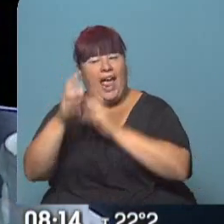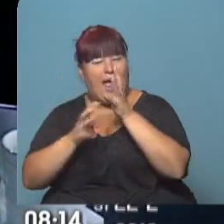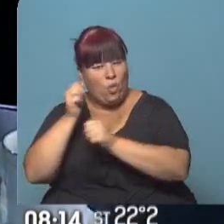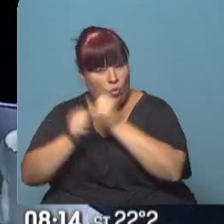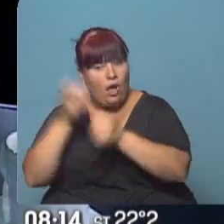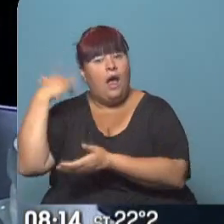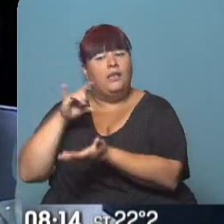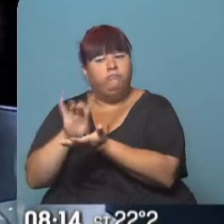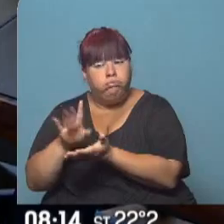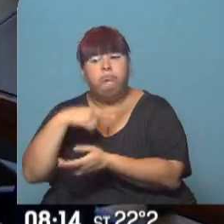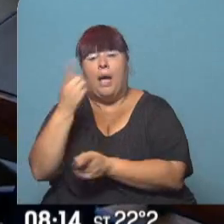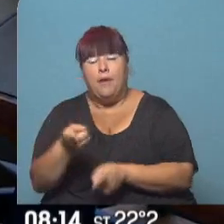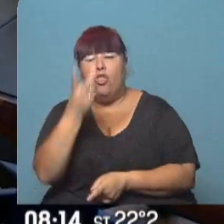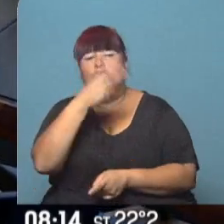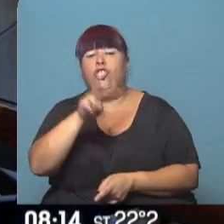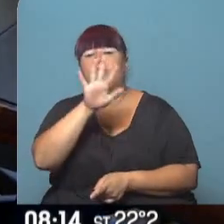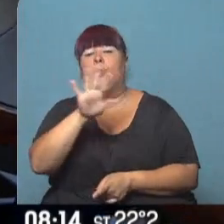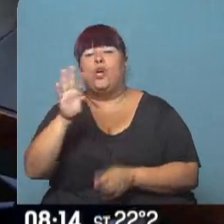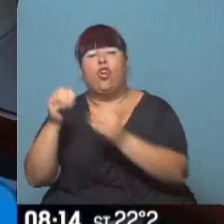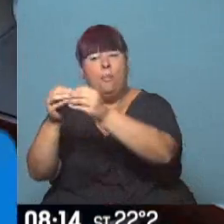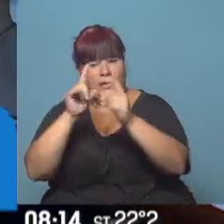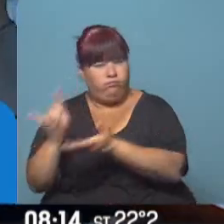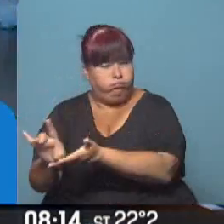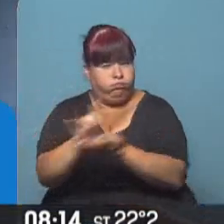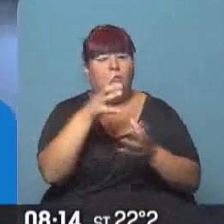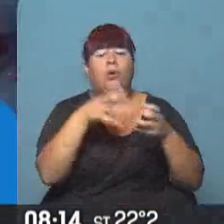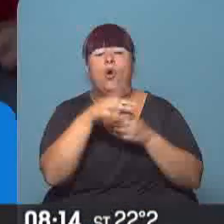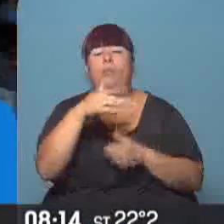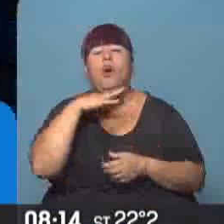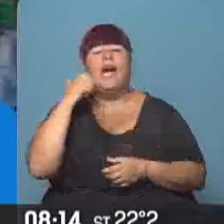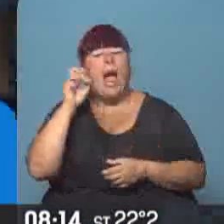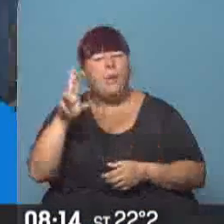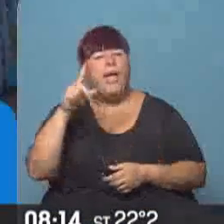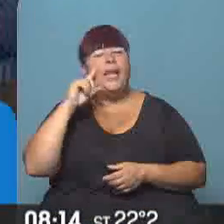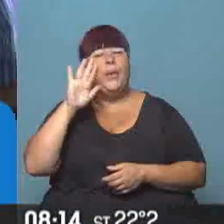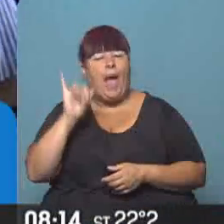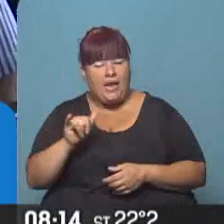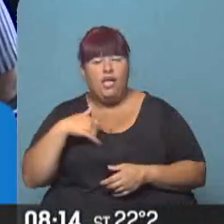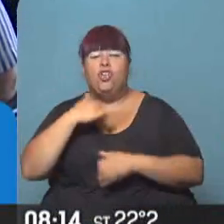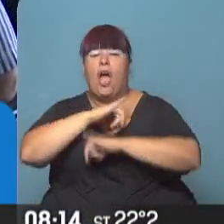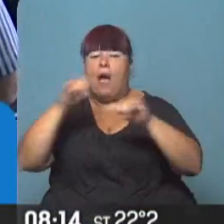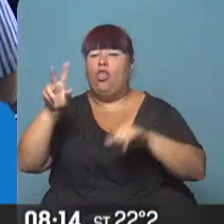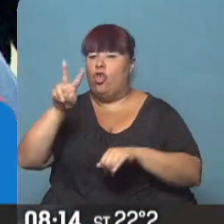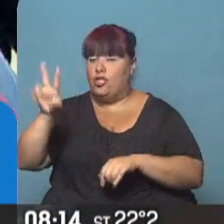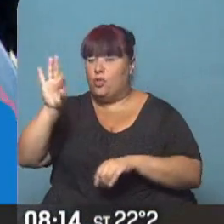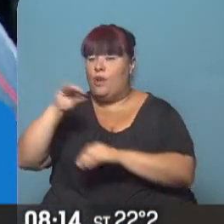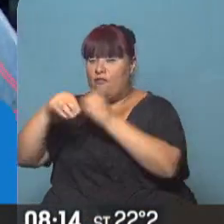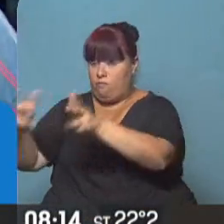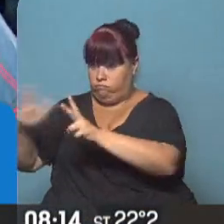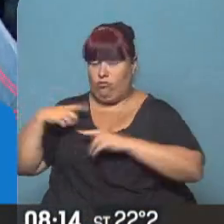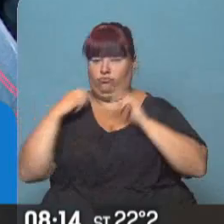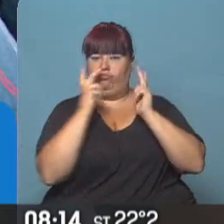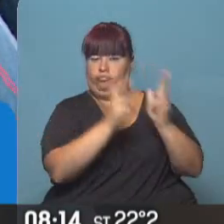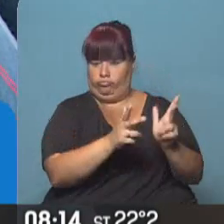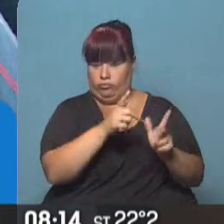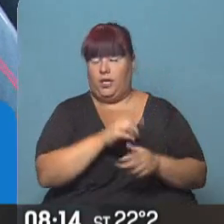fue despedido junto a otros 254 compañeros por la gestión de Javier Ibáñez. Yo le llevo el mensaje de 250 familias